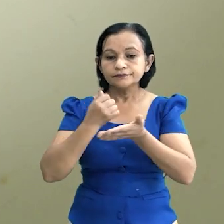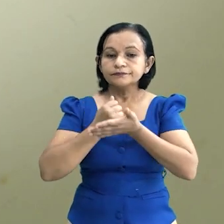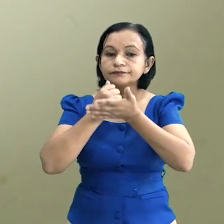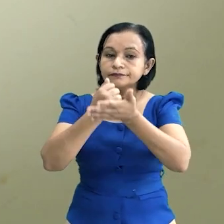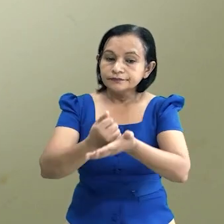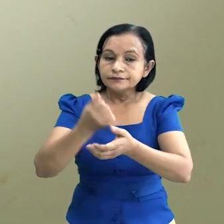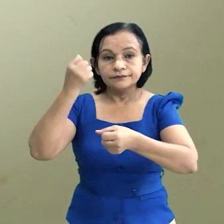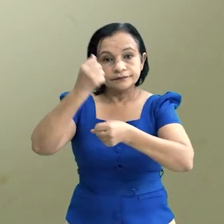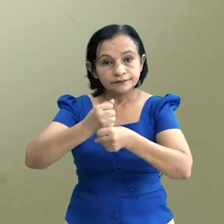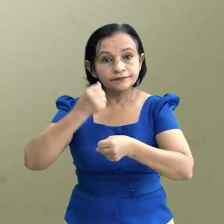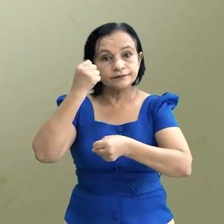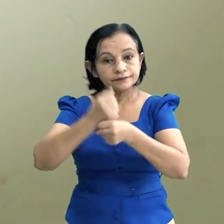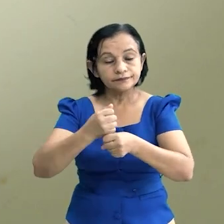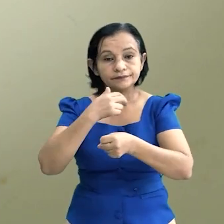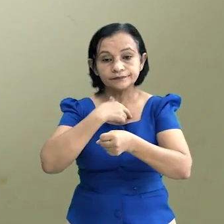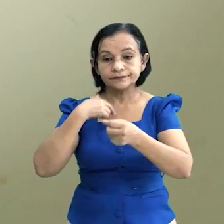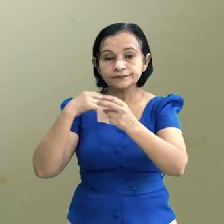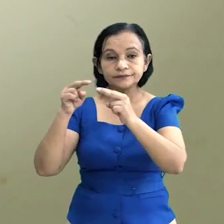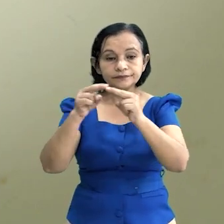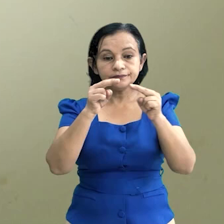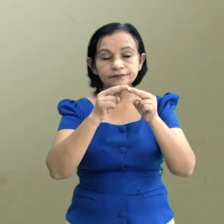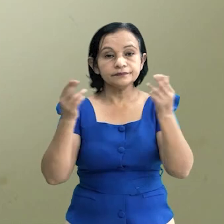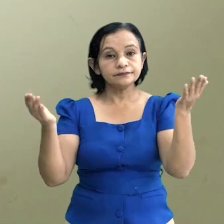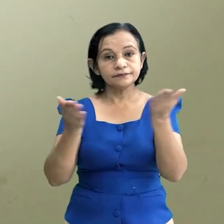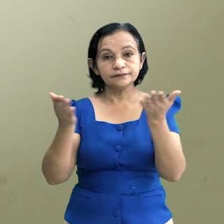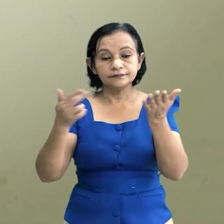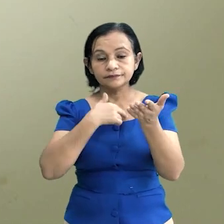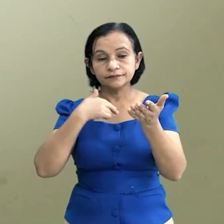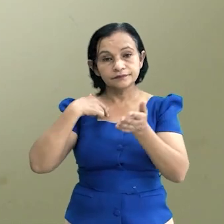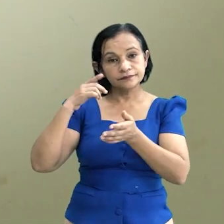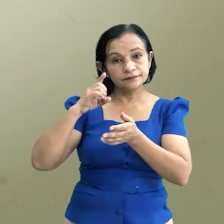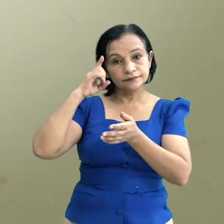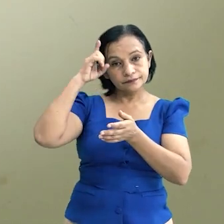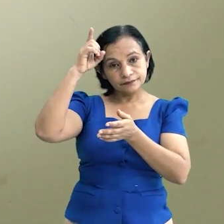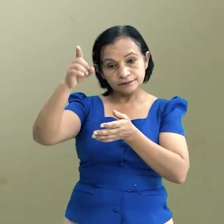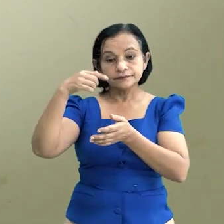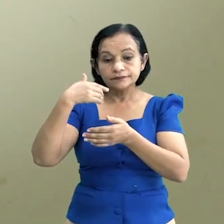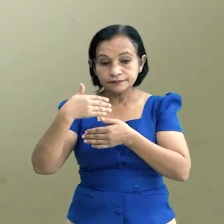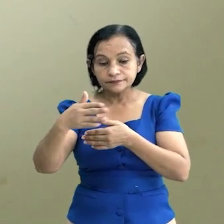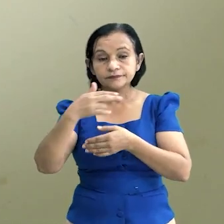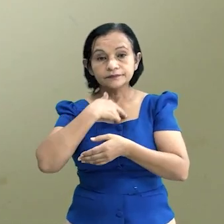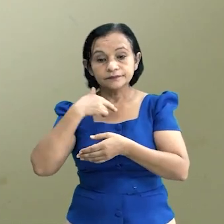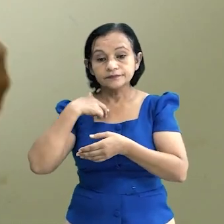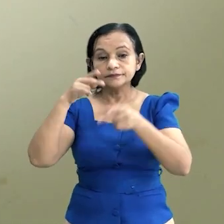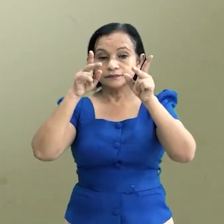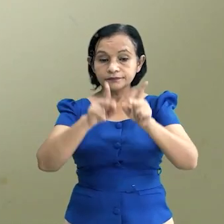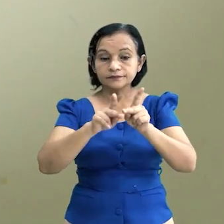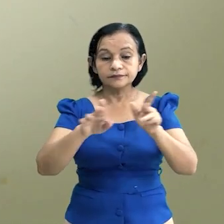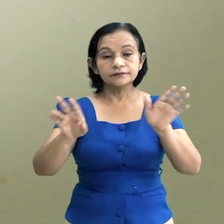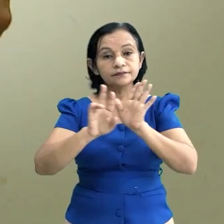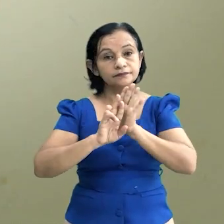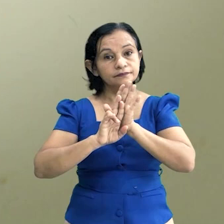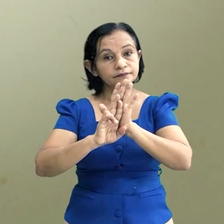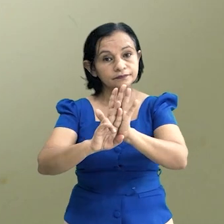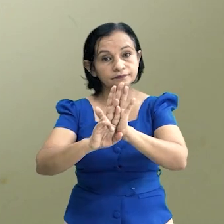fuerzas, ¿verdad?, articulando cómo va a ser el desarrollo del desencadenamiento del plan para darle respuesta